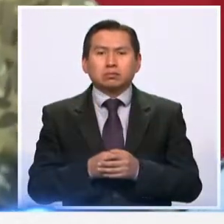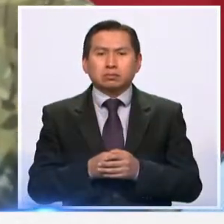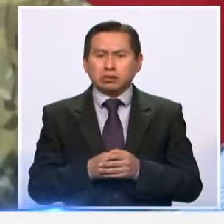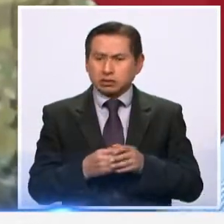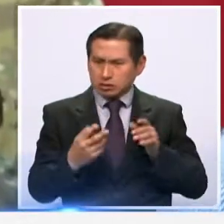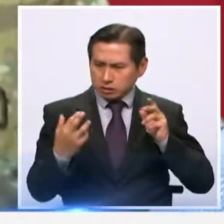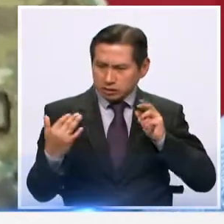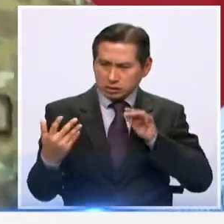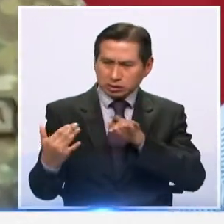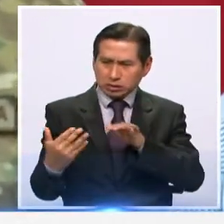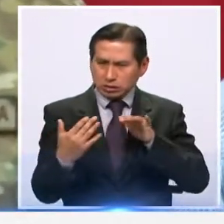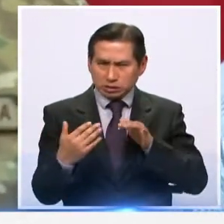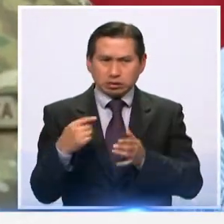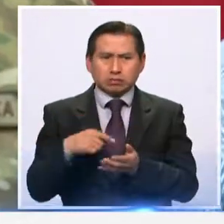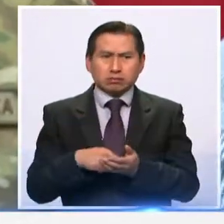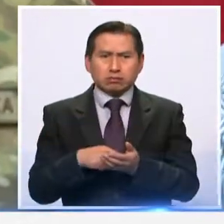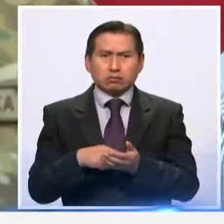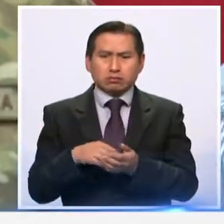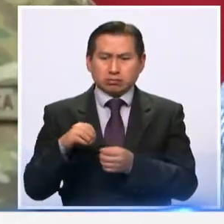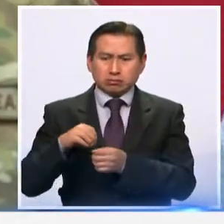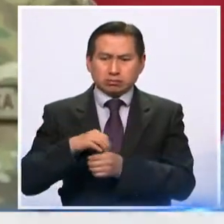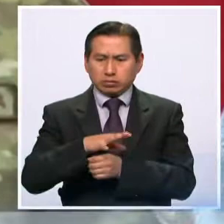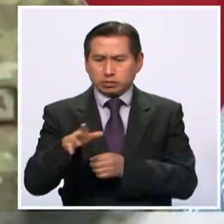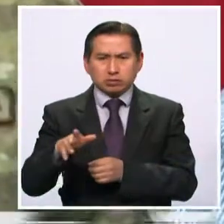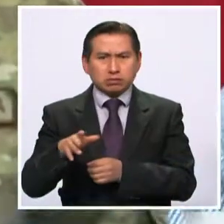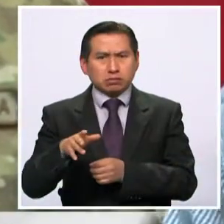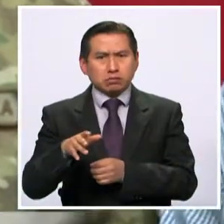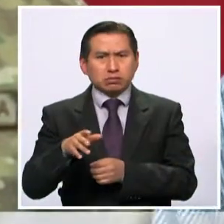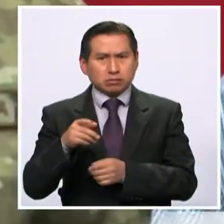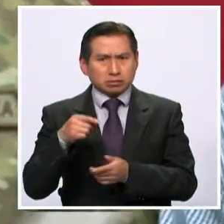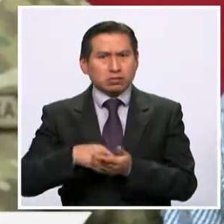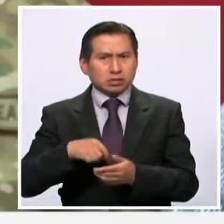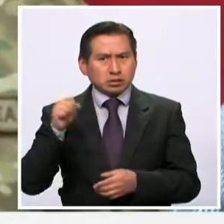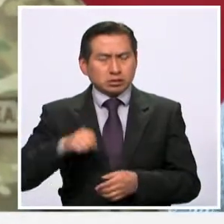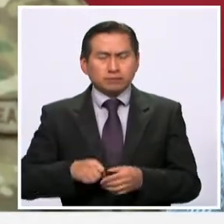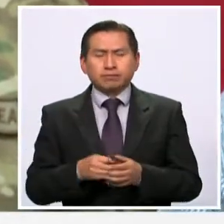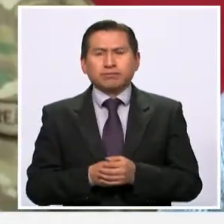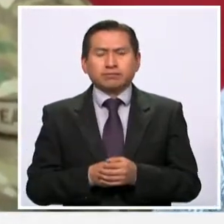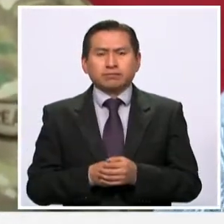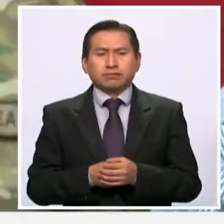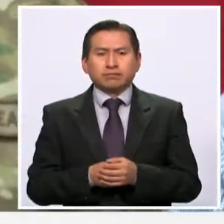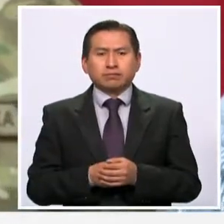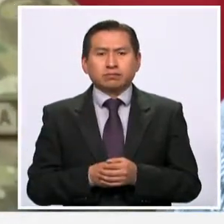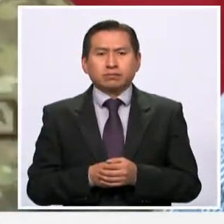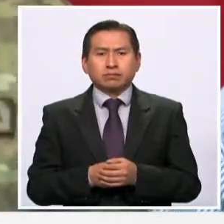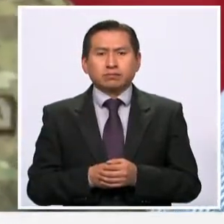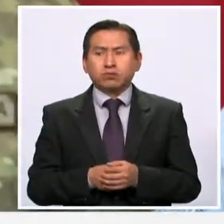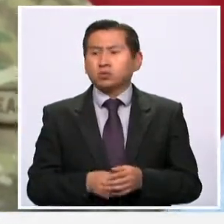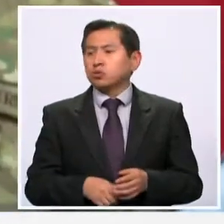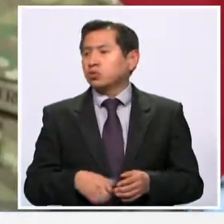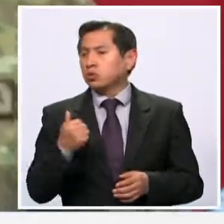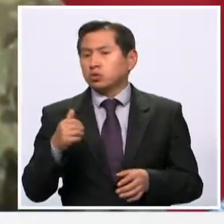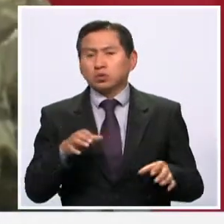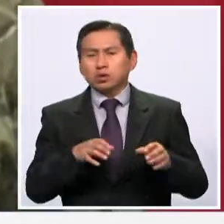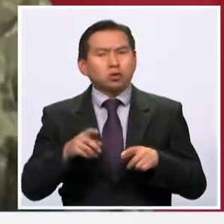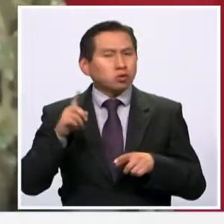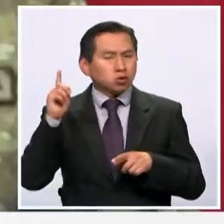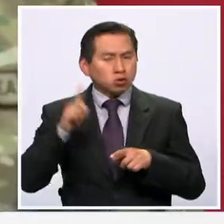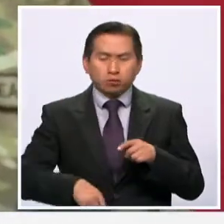frontal contra el coronavirus. Y no hay otra manera de hacerlo sino